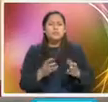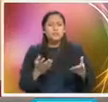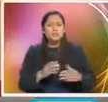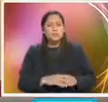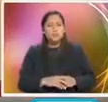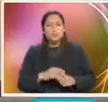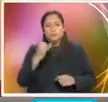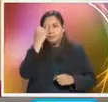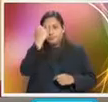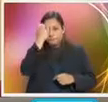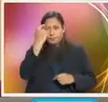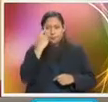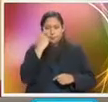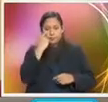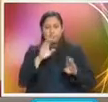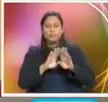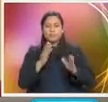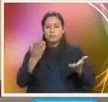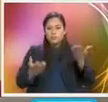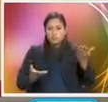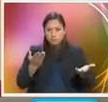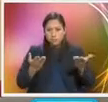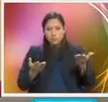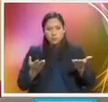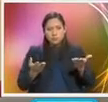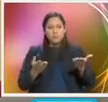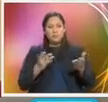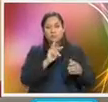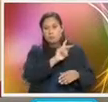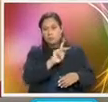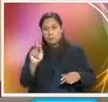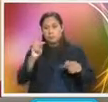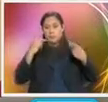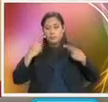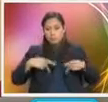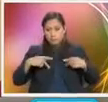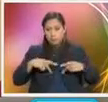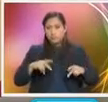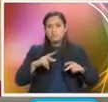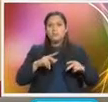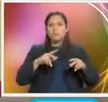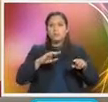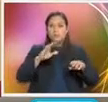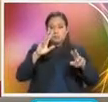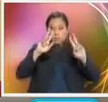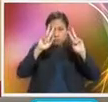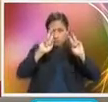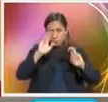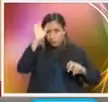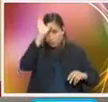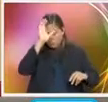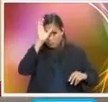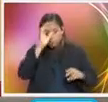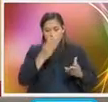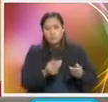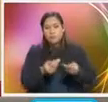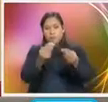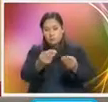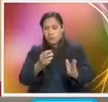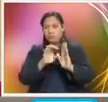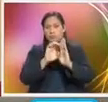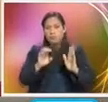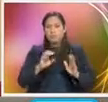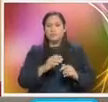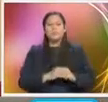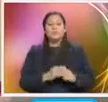la idea es crear un balance entre lo que todos los agentes culturales ofrecen, es decir, lo importante